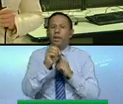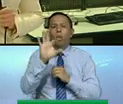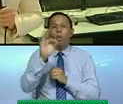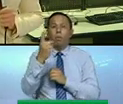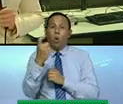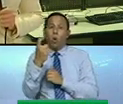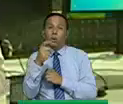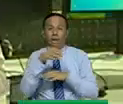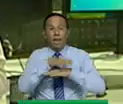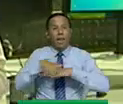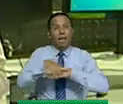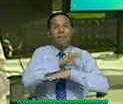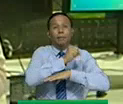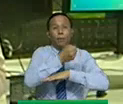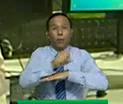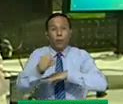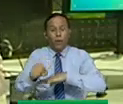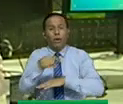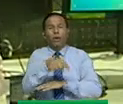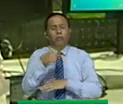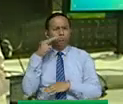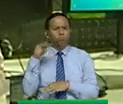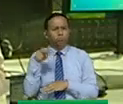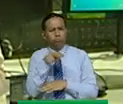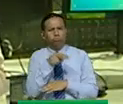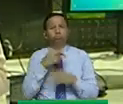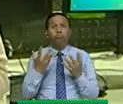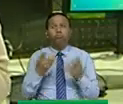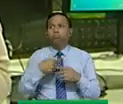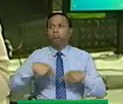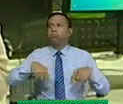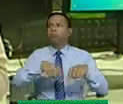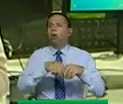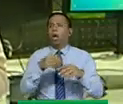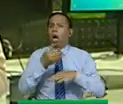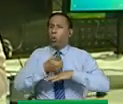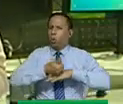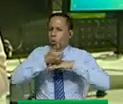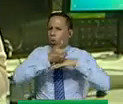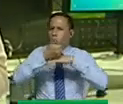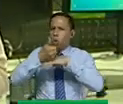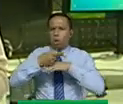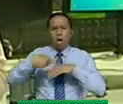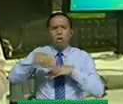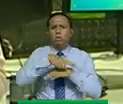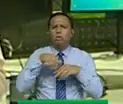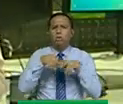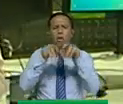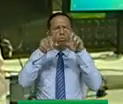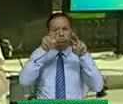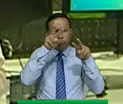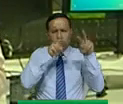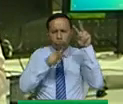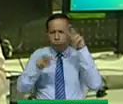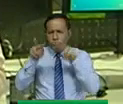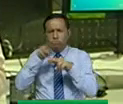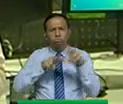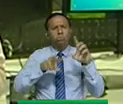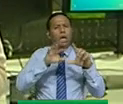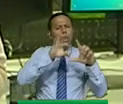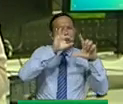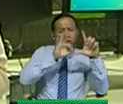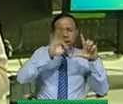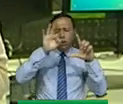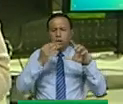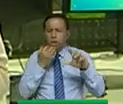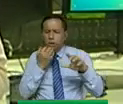Borondón, donde como ustedes bien pueden apreciar, están aquí los funcionarios continuando con el monitoreo para ver si de pronto existe alguna